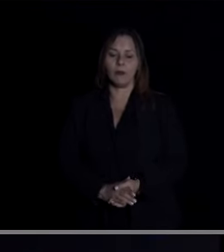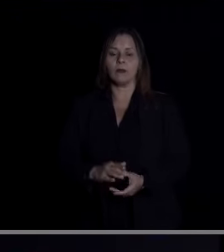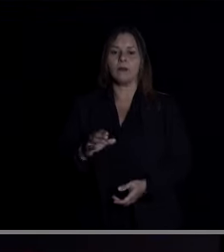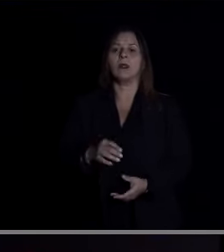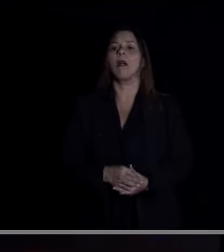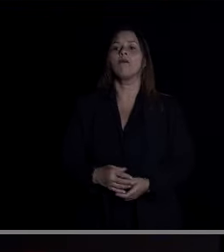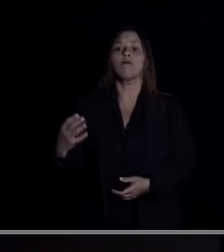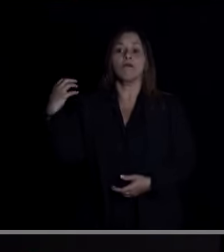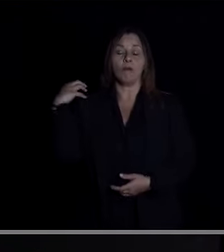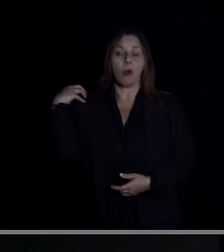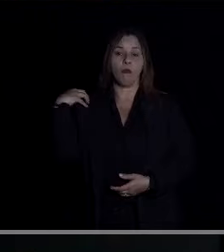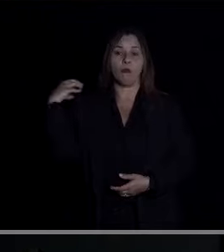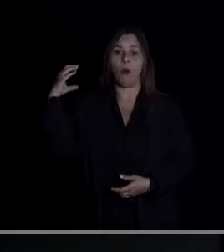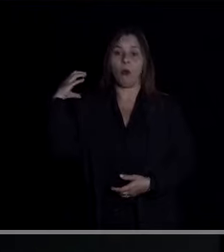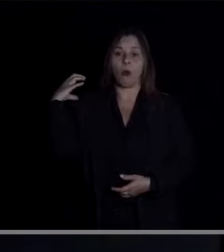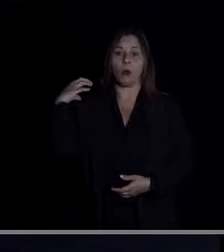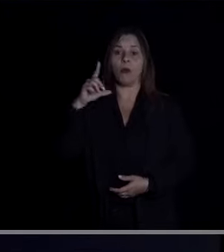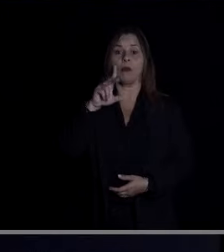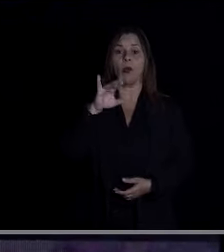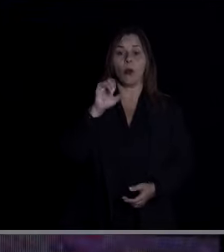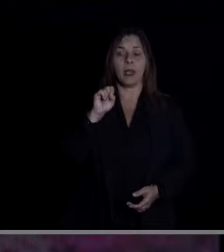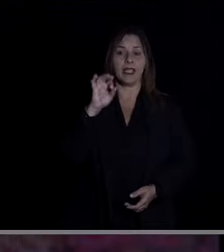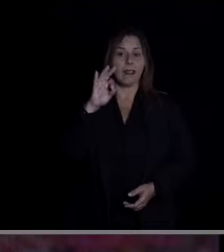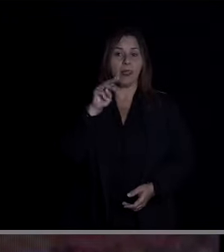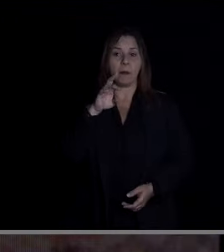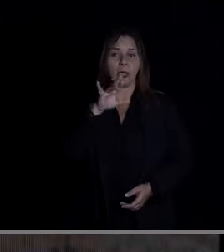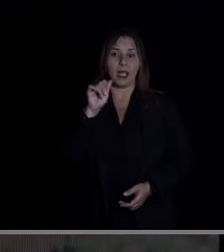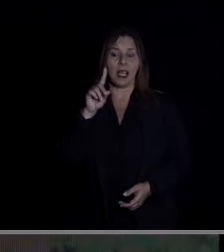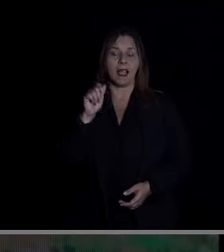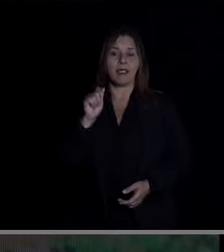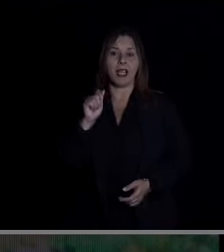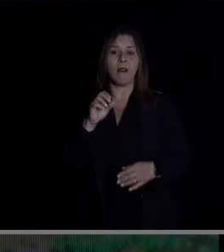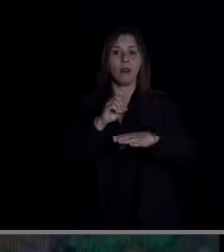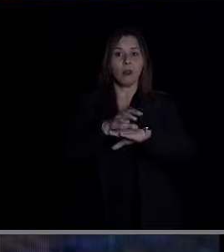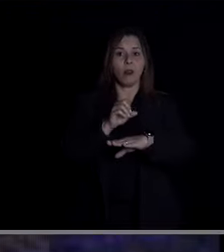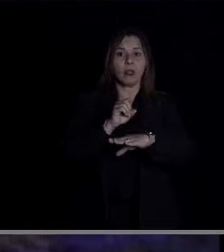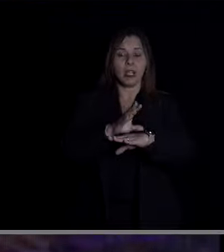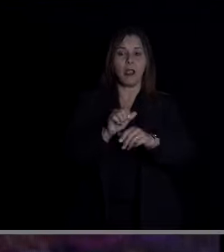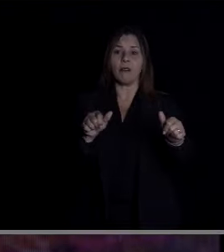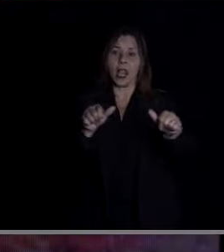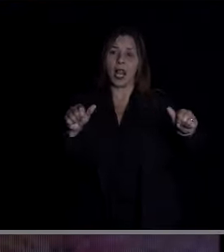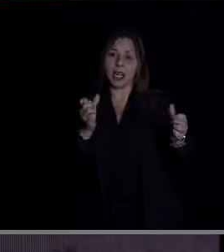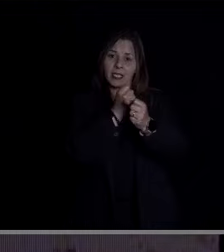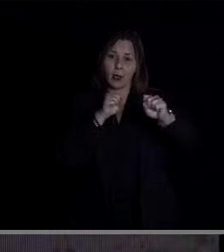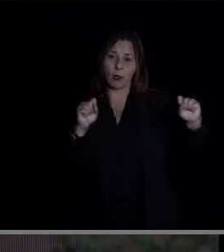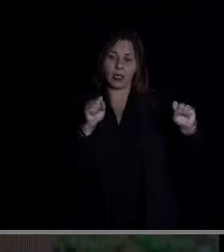Coronel Luis F. Miranda Morales, asesor ejecutivo, Área de Seguridad y Protección